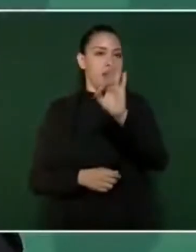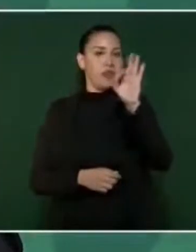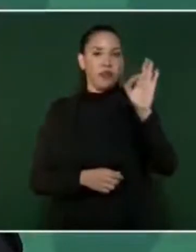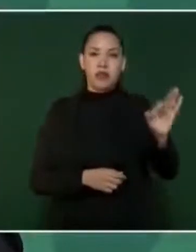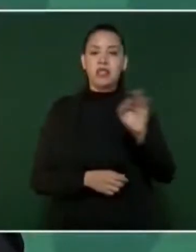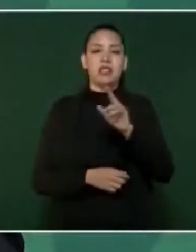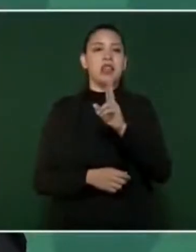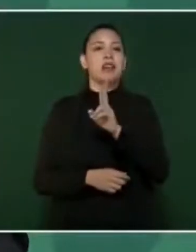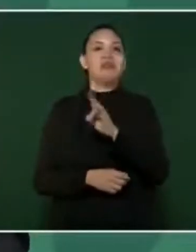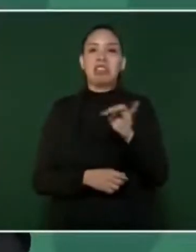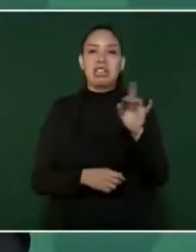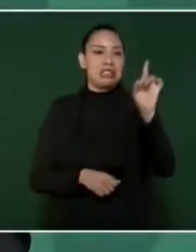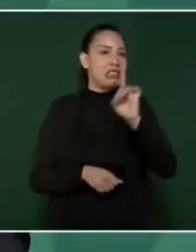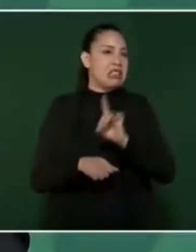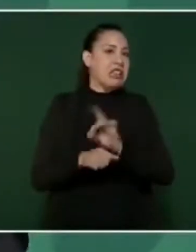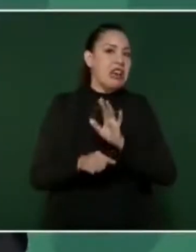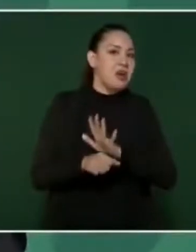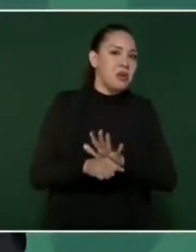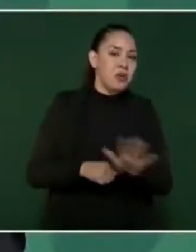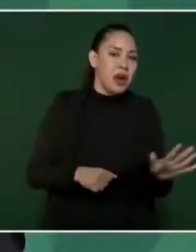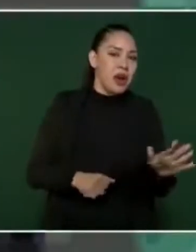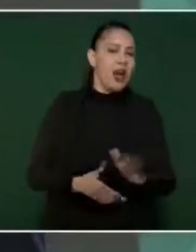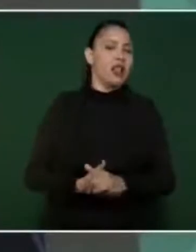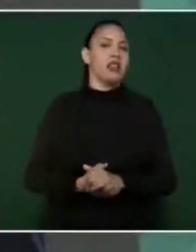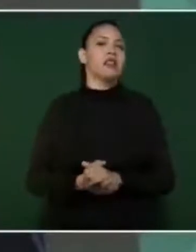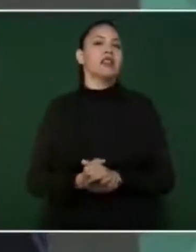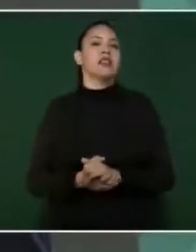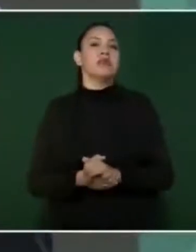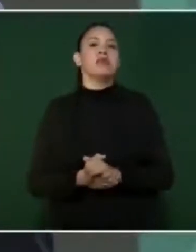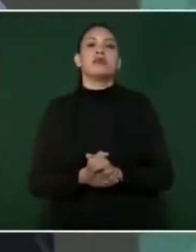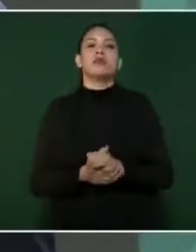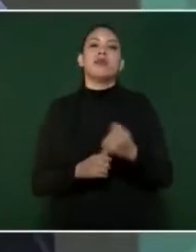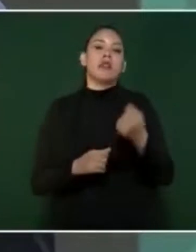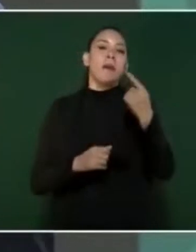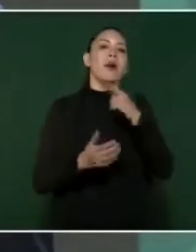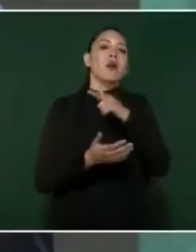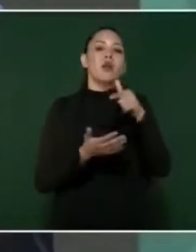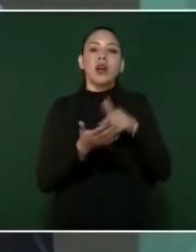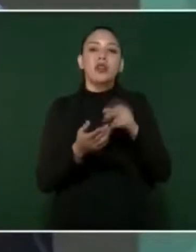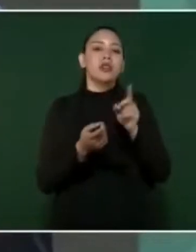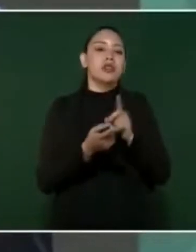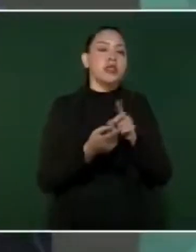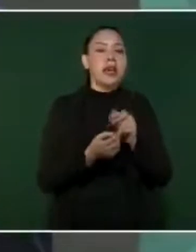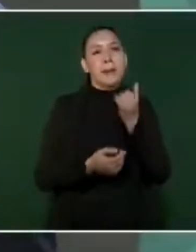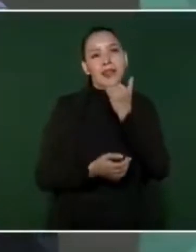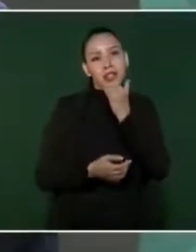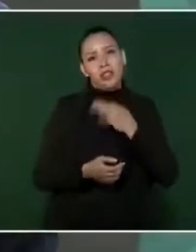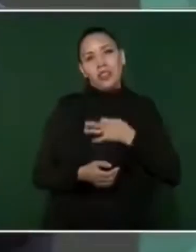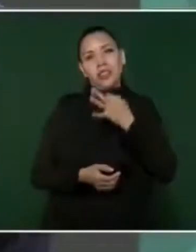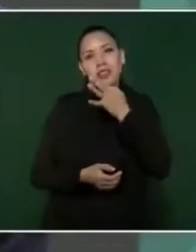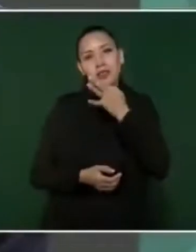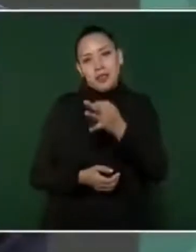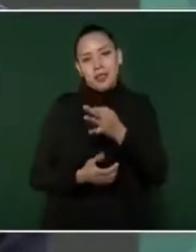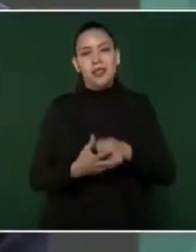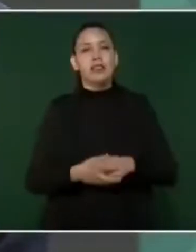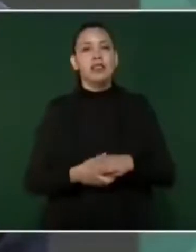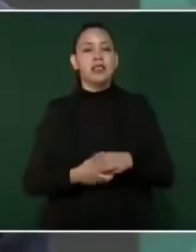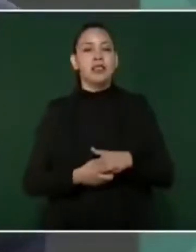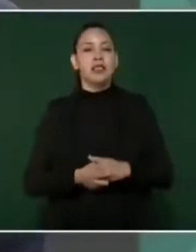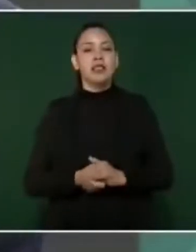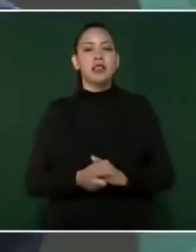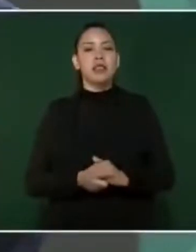el lugar. Voy a cometer una indiscreción nada más, porque aunque es por